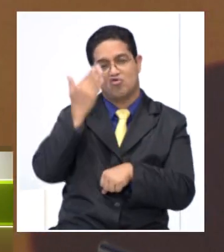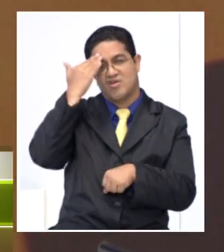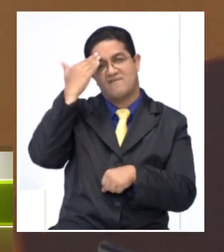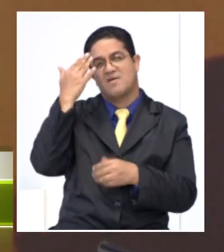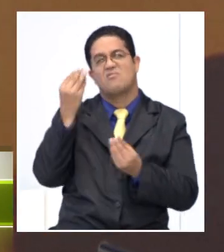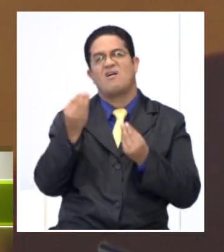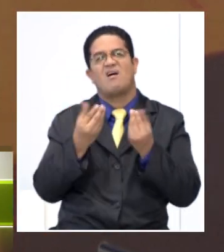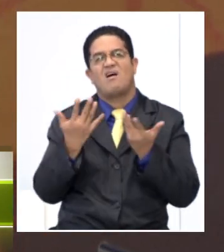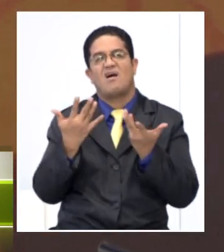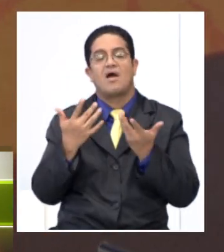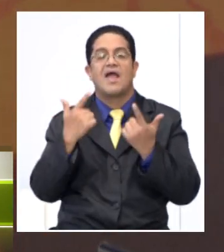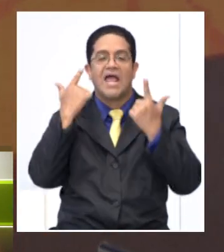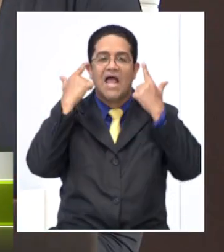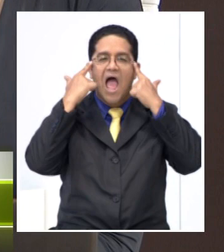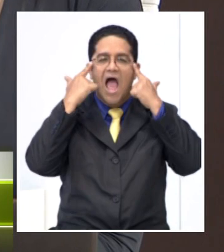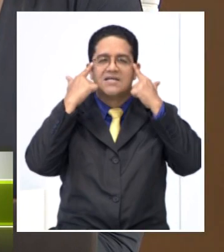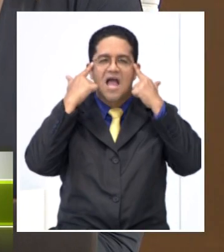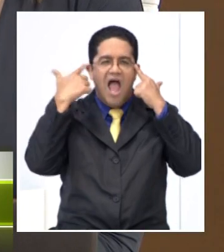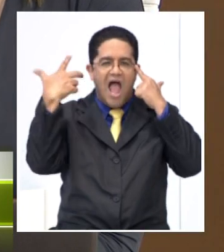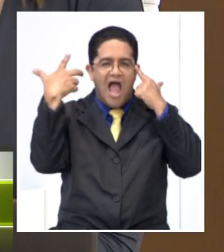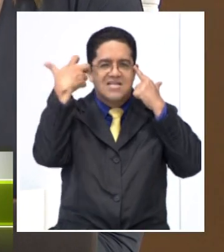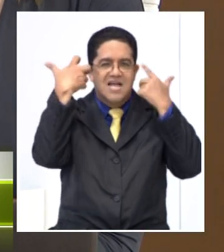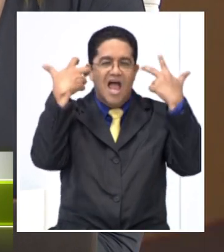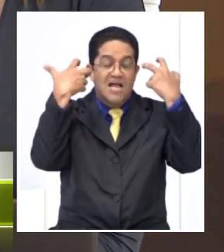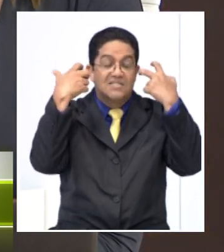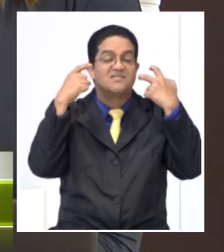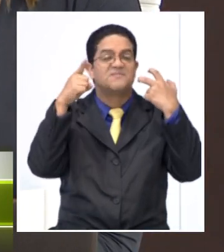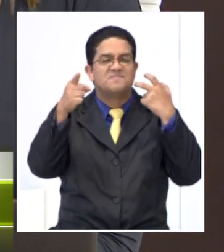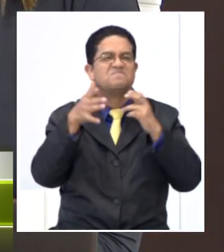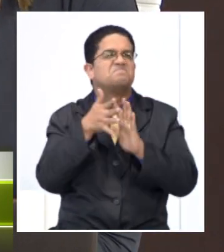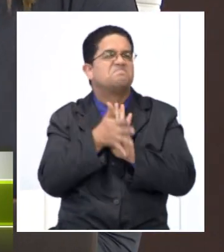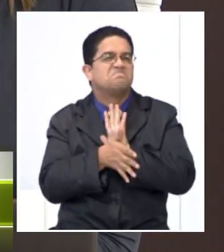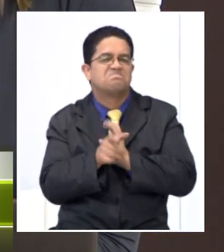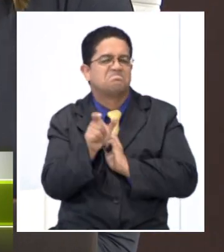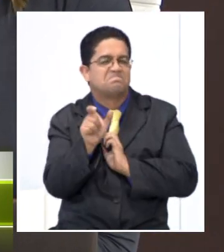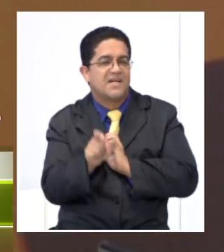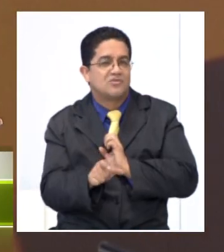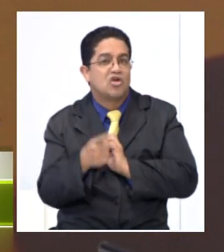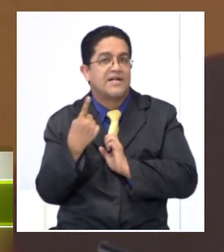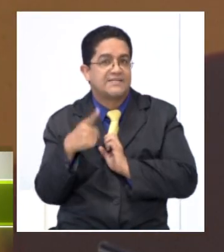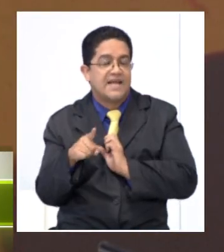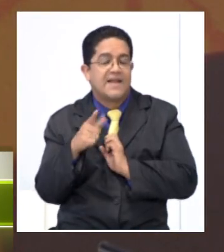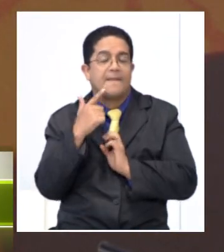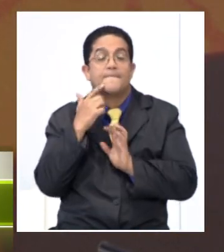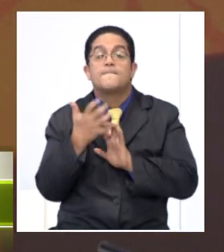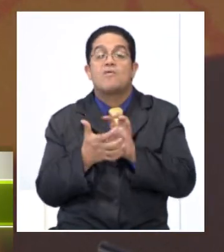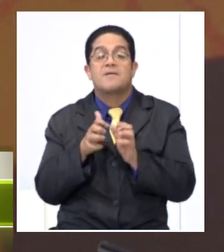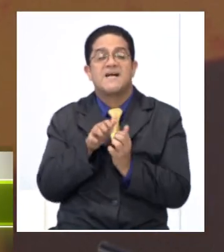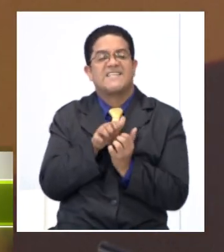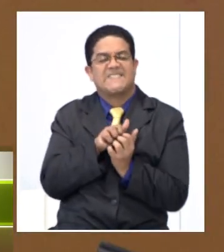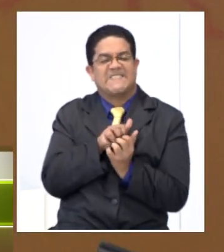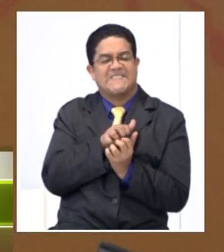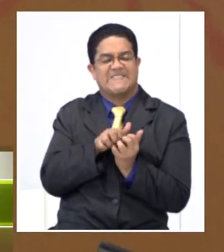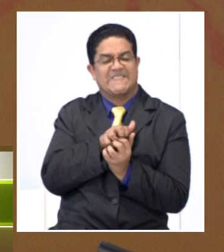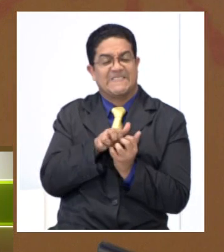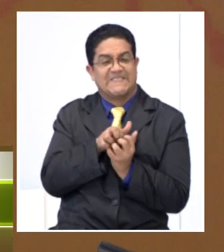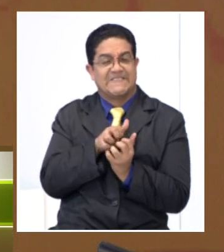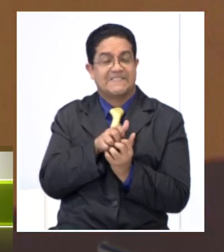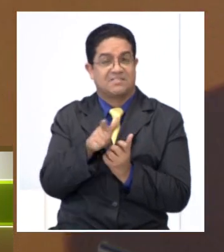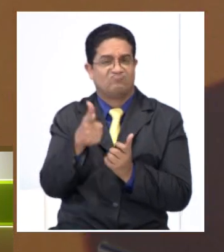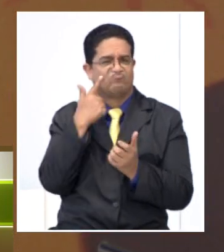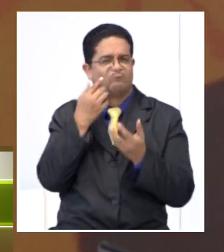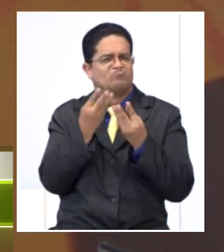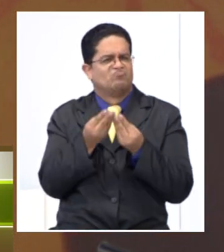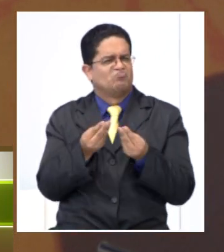los músculos maceteros. Así es. Sí, los músculos maceteros cuando el paciente tiene bruxismo y aprieta mucho, pues para adelgazar un poco el